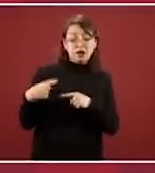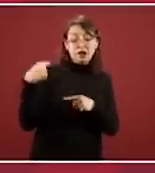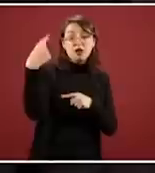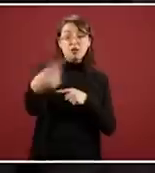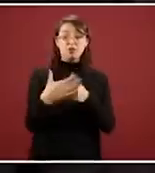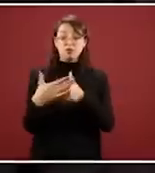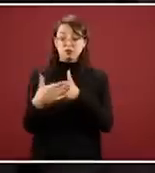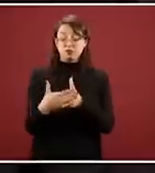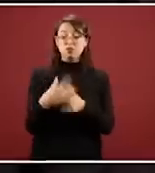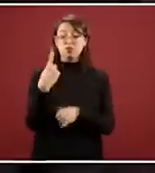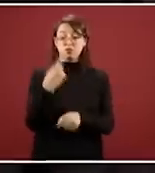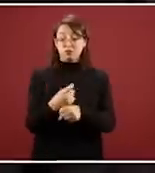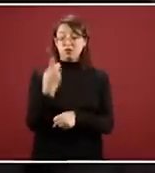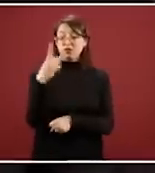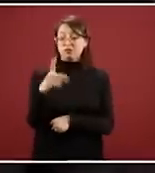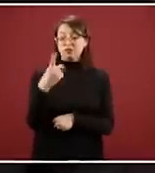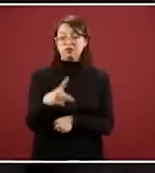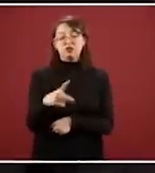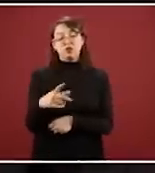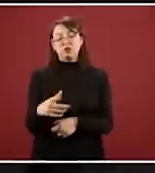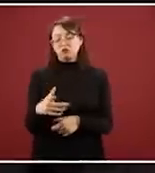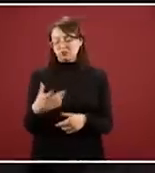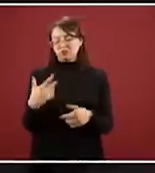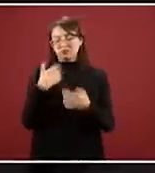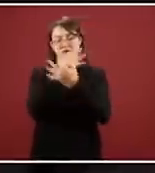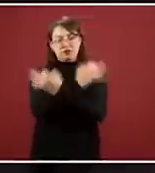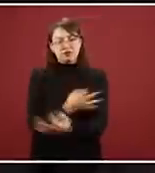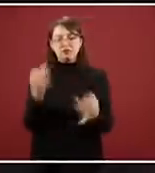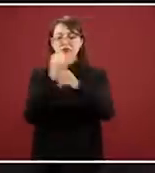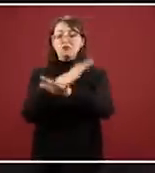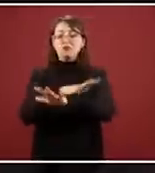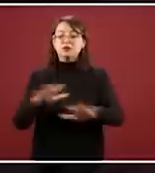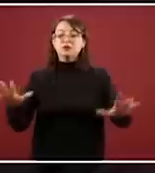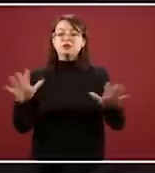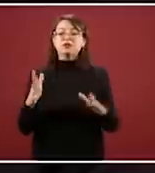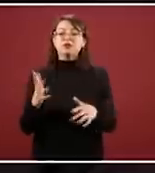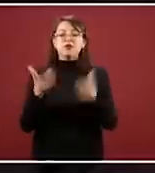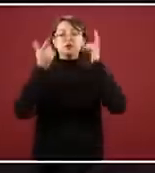informar que ya se establecieron las bases de la transformación de México.